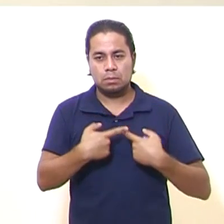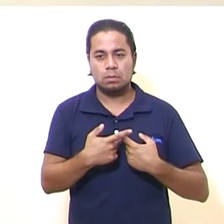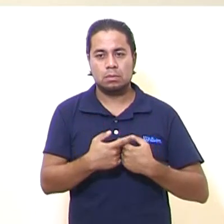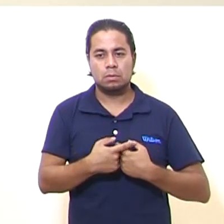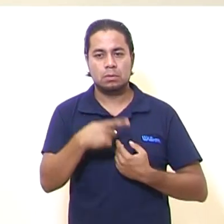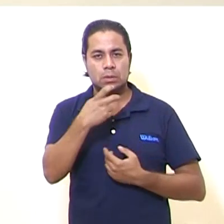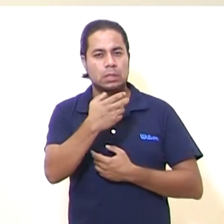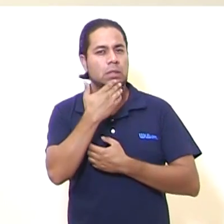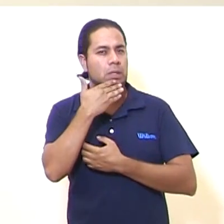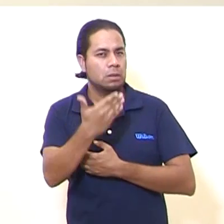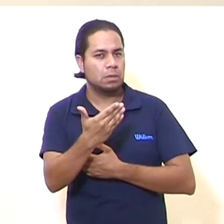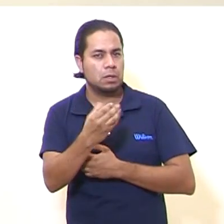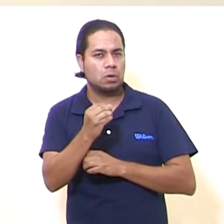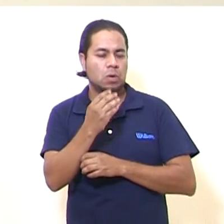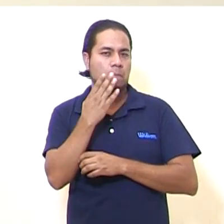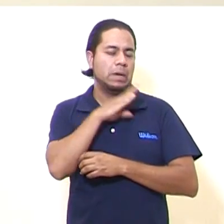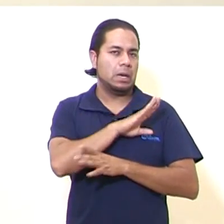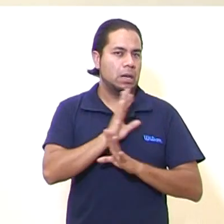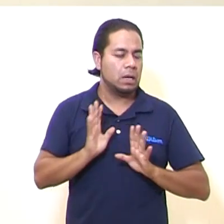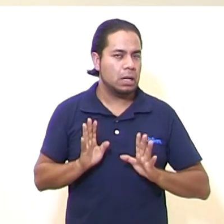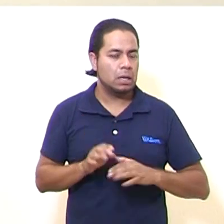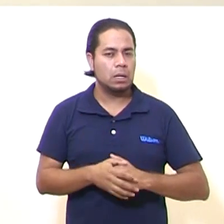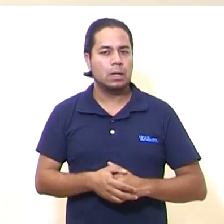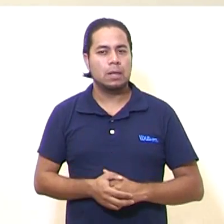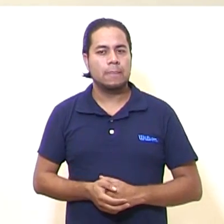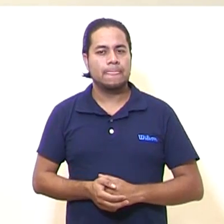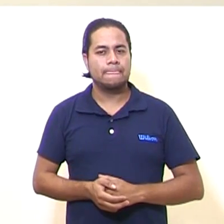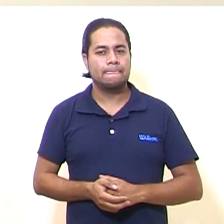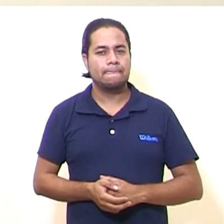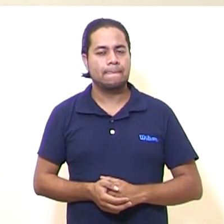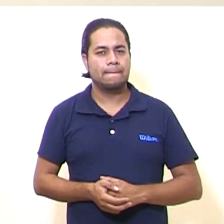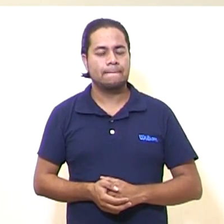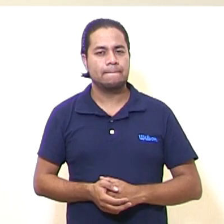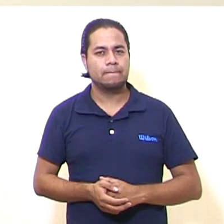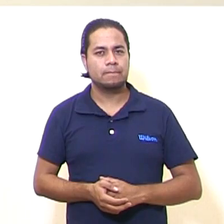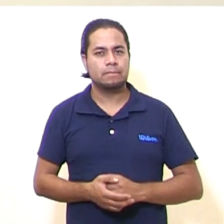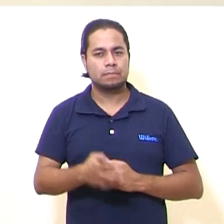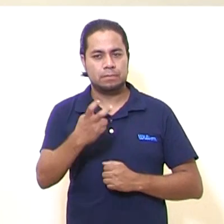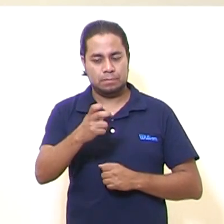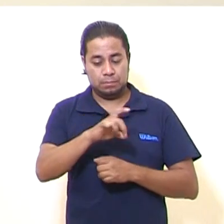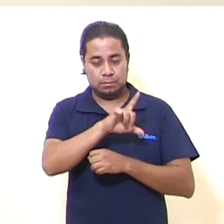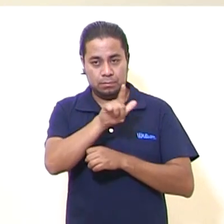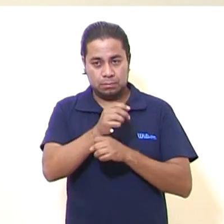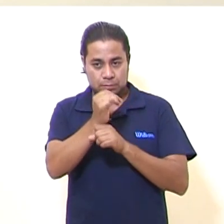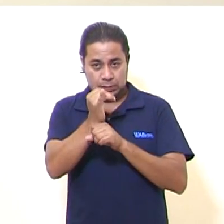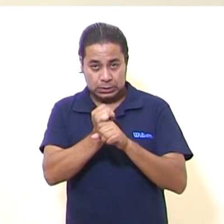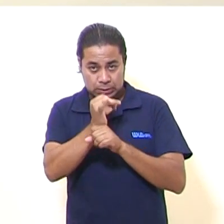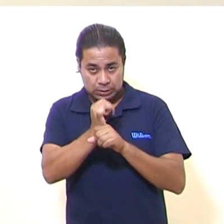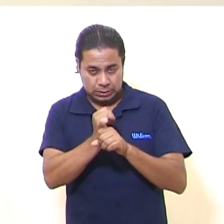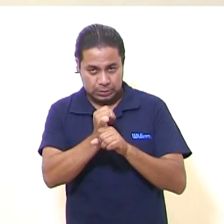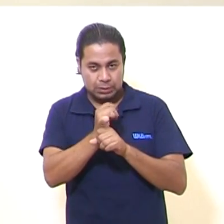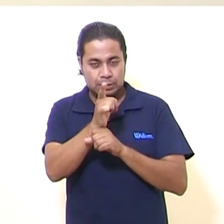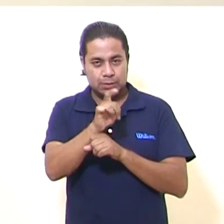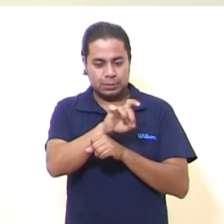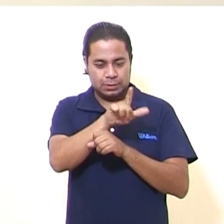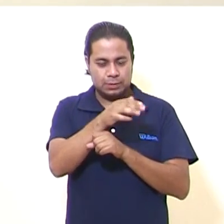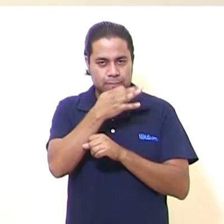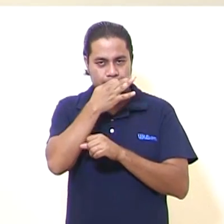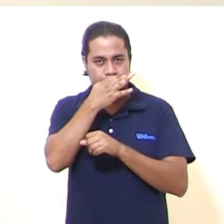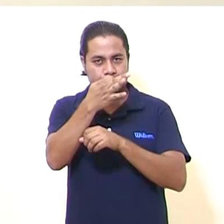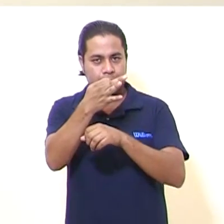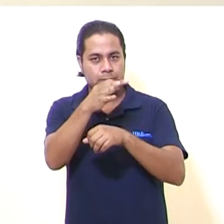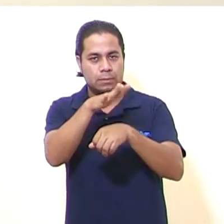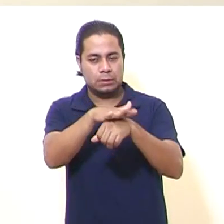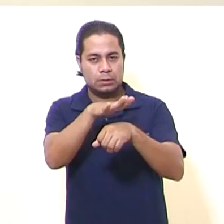¿Eso está bien o está mal? Es algo que vamos a investigar y en un momento más la vamos